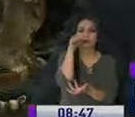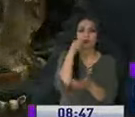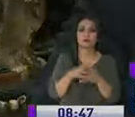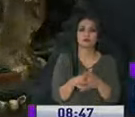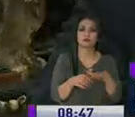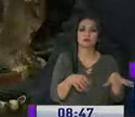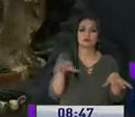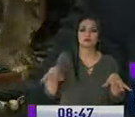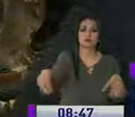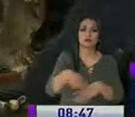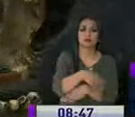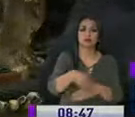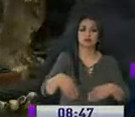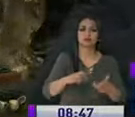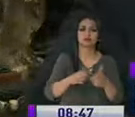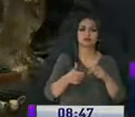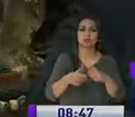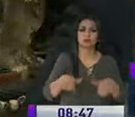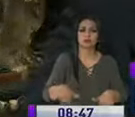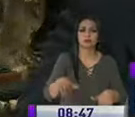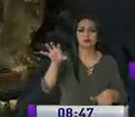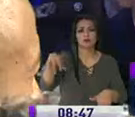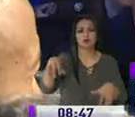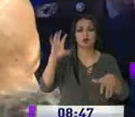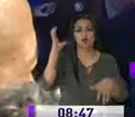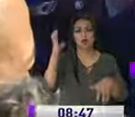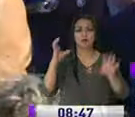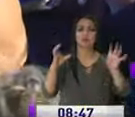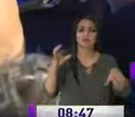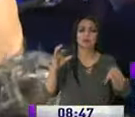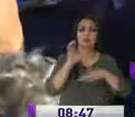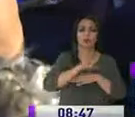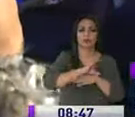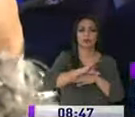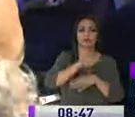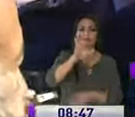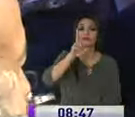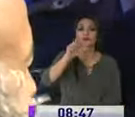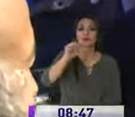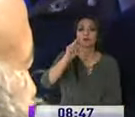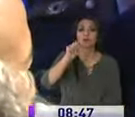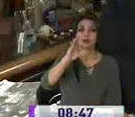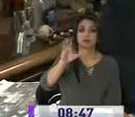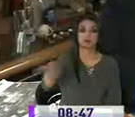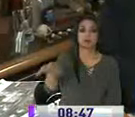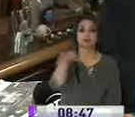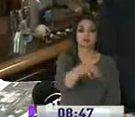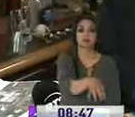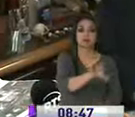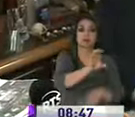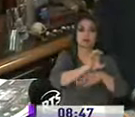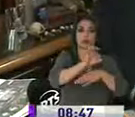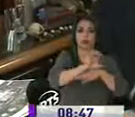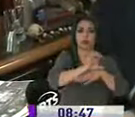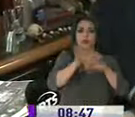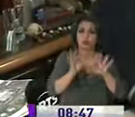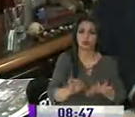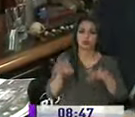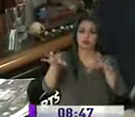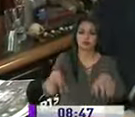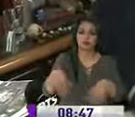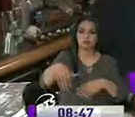Queremos contarles ahora que en la asamblea se registran las primeras reacciones de la situación que vive la población de San Lorenzo, esto tras el atentado